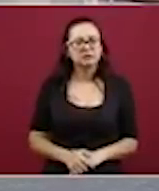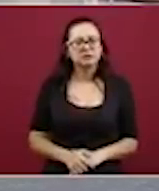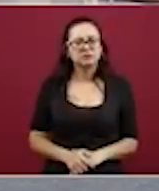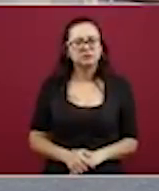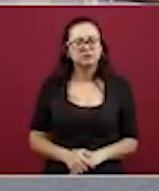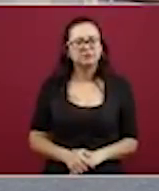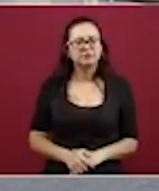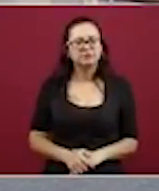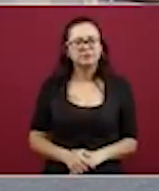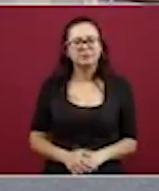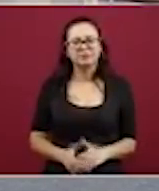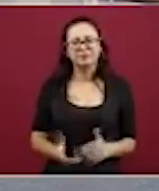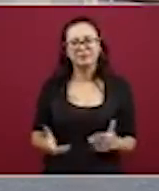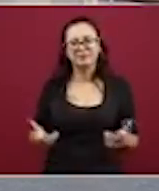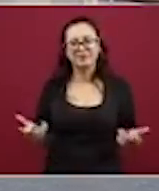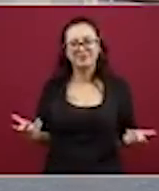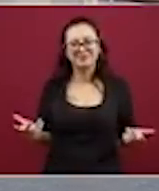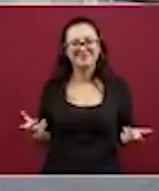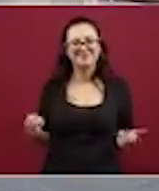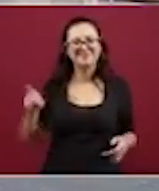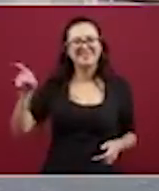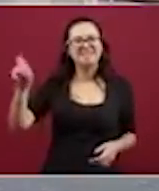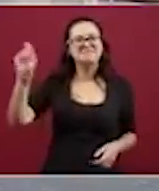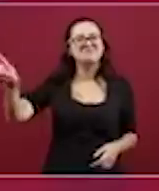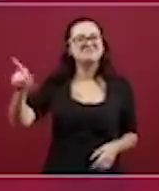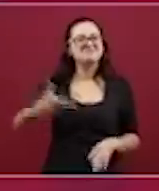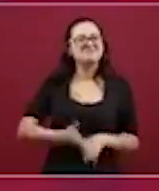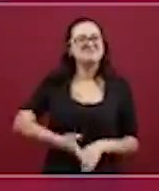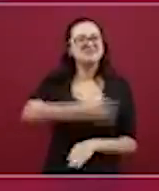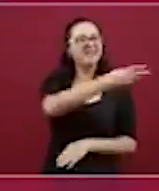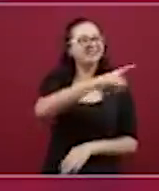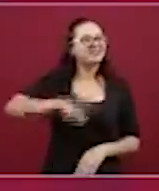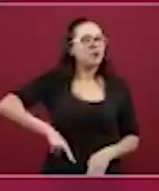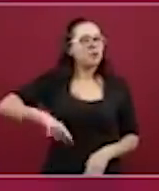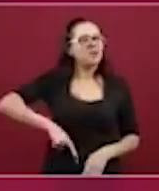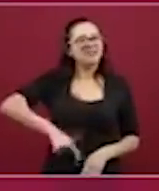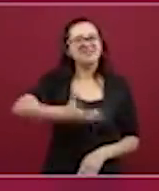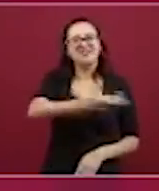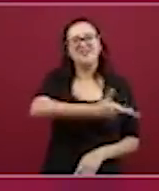¿Saben que ahí se hizo la reforma